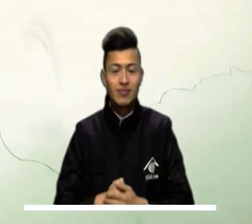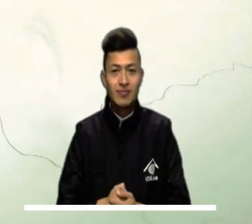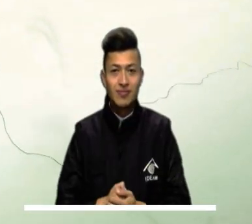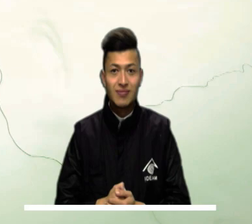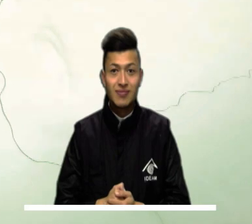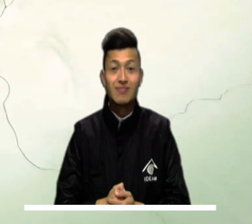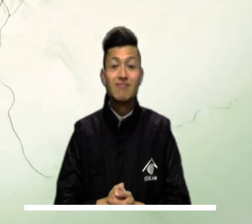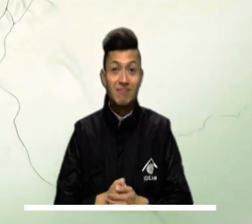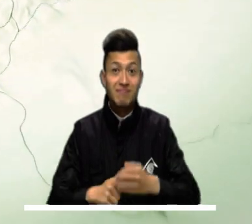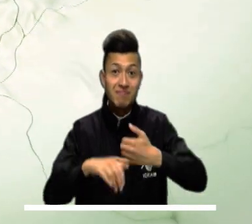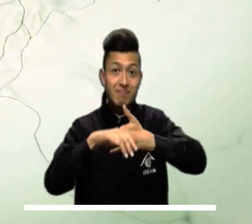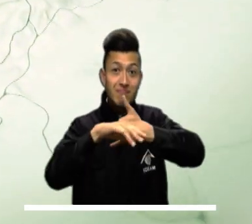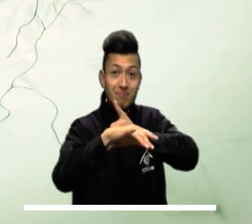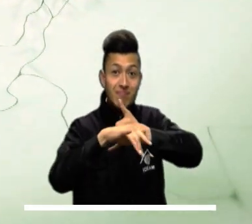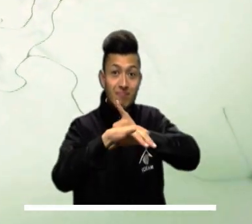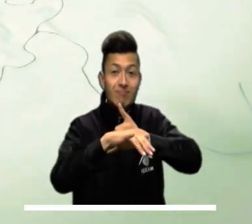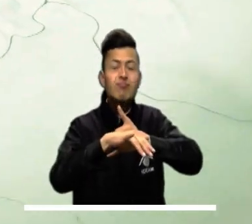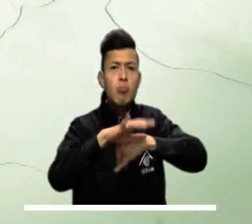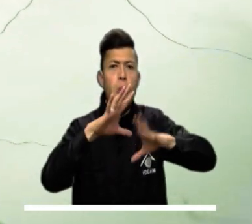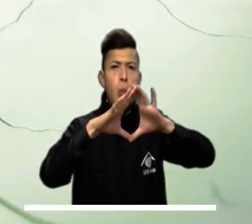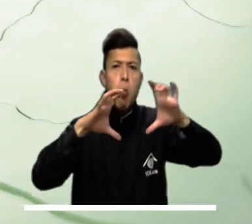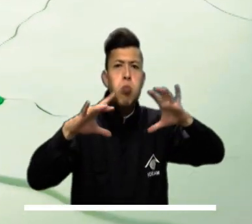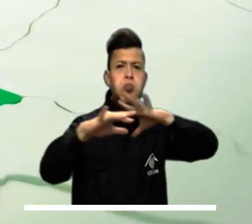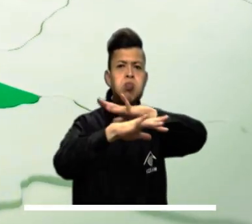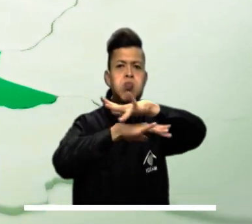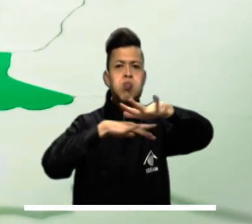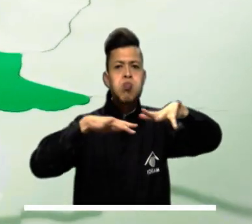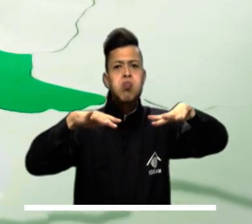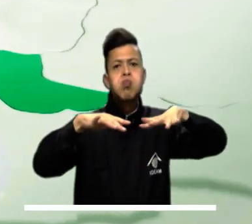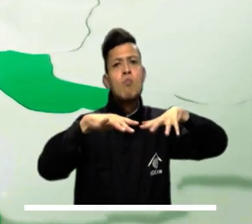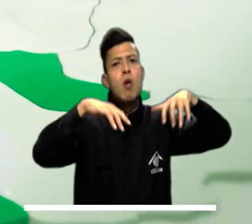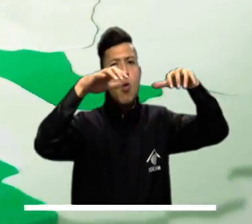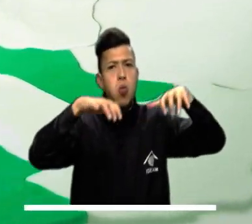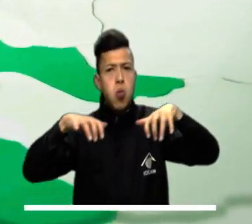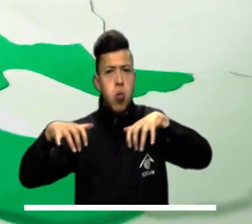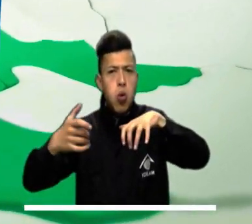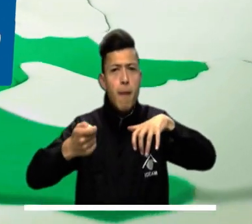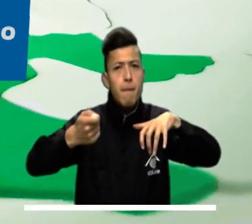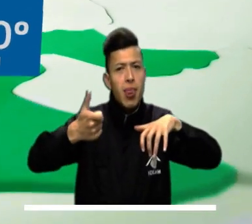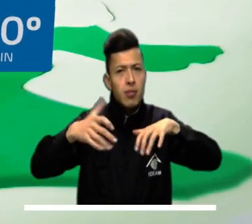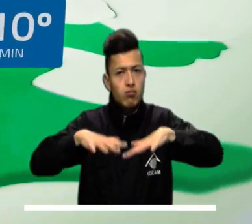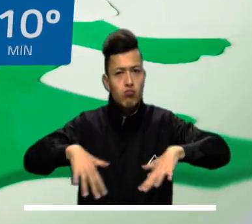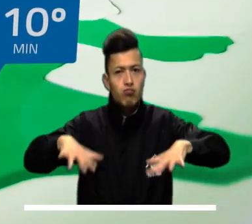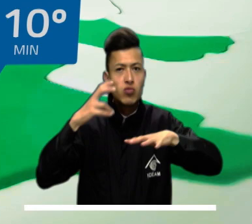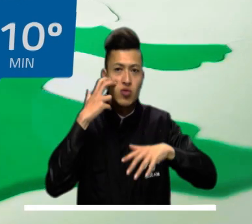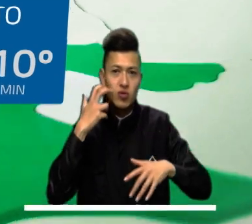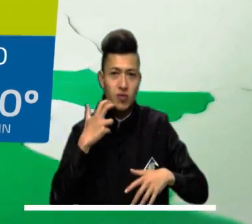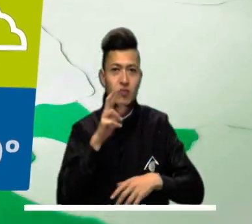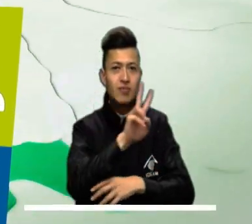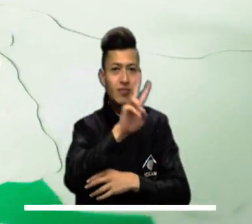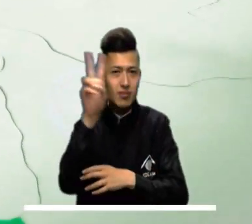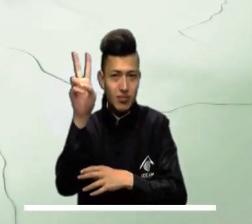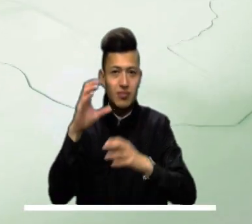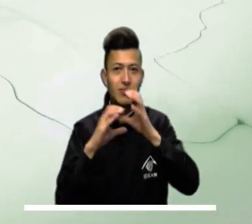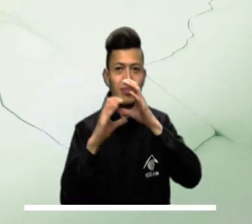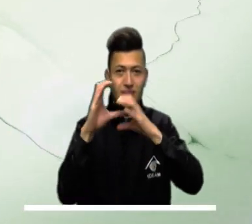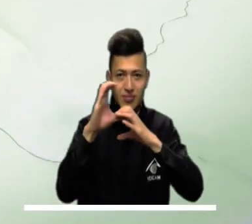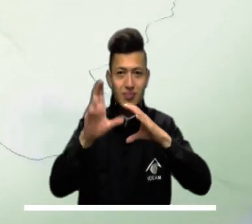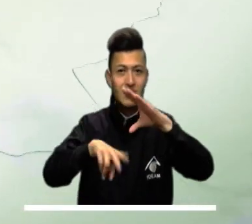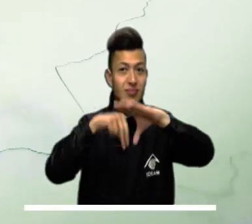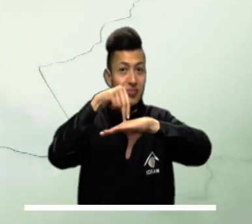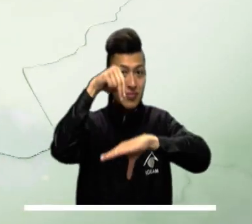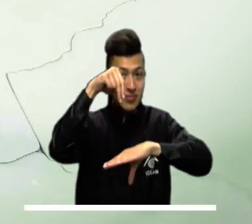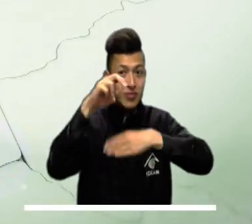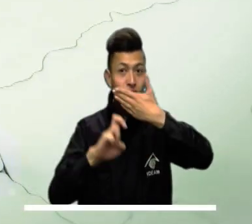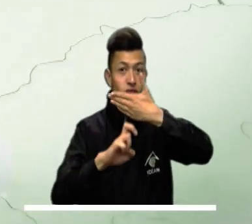del Pacífico lucirá cielo nublado, acompañado quizás por lluvias ligeras en áreas de Chocó, Valle del Cauca, Cauca y norte